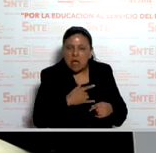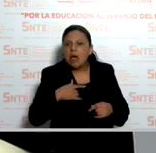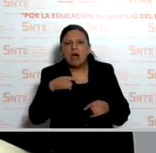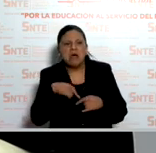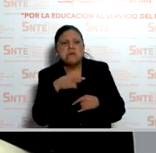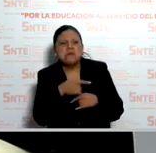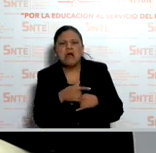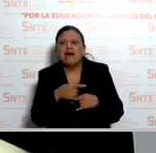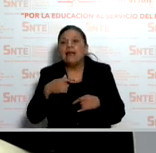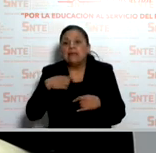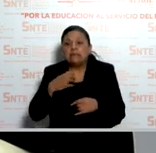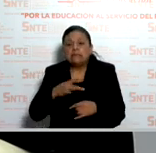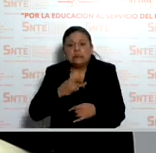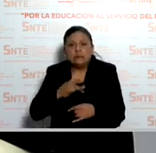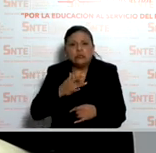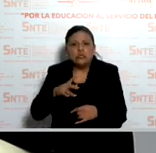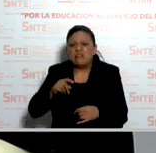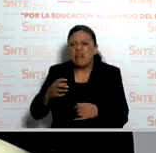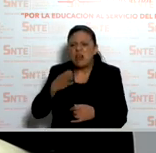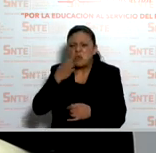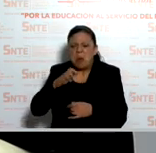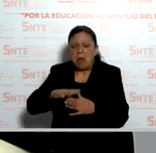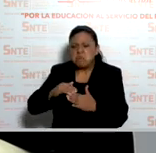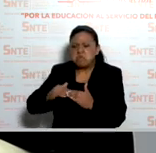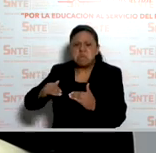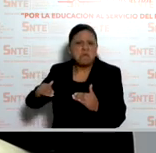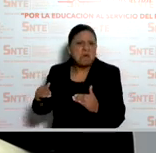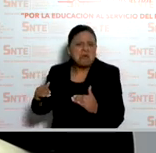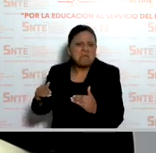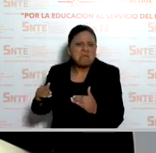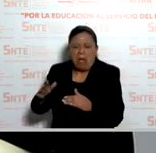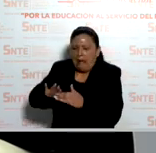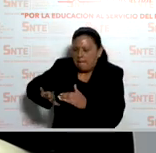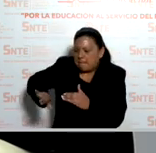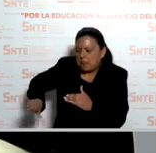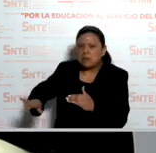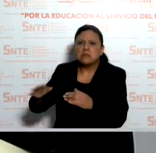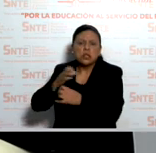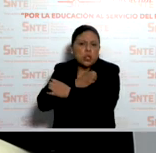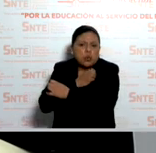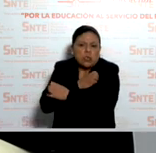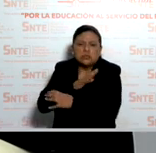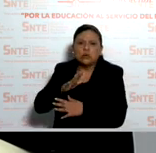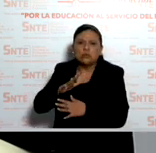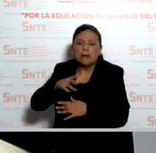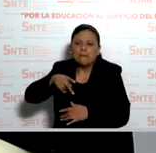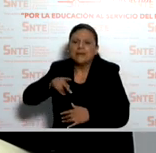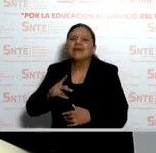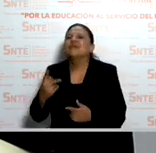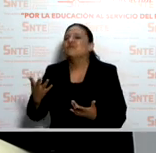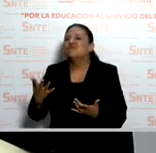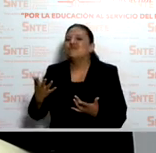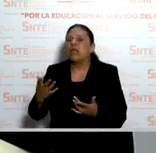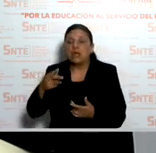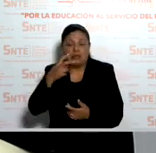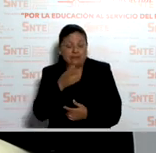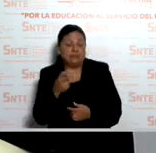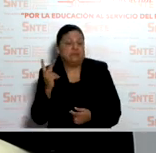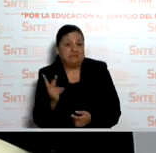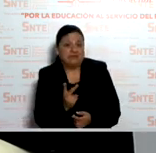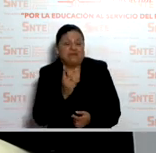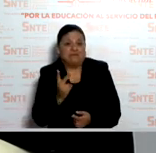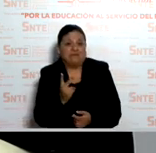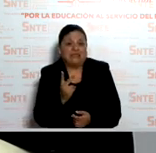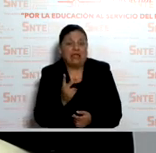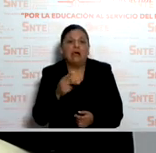entran en la escuela, siempre quedaban afuera, no tienen que estar en la escuela. En, Entonces, esta pregunta,